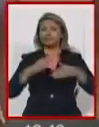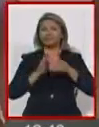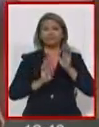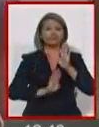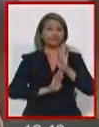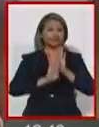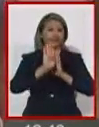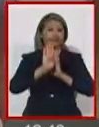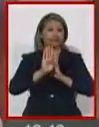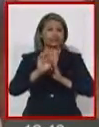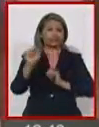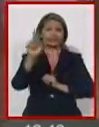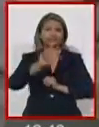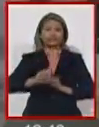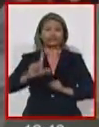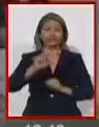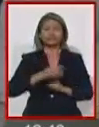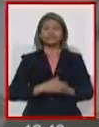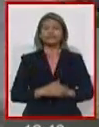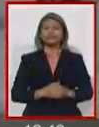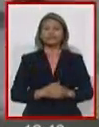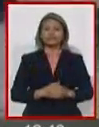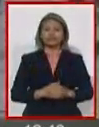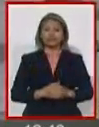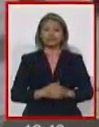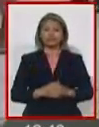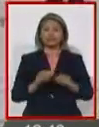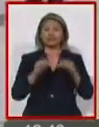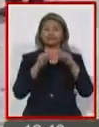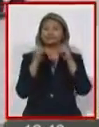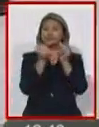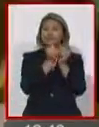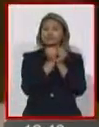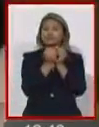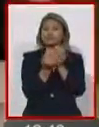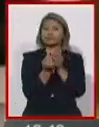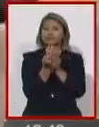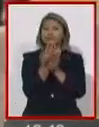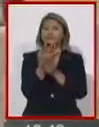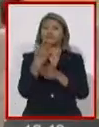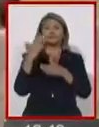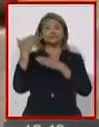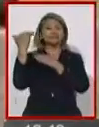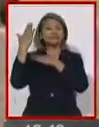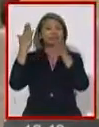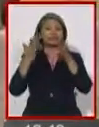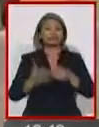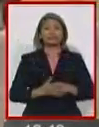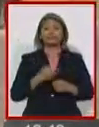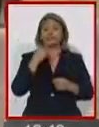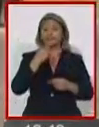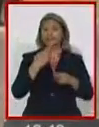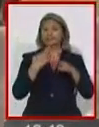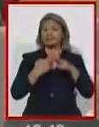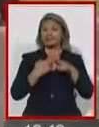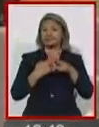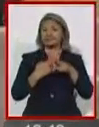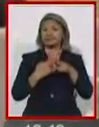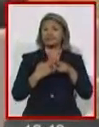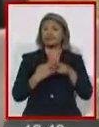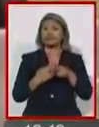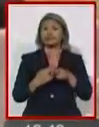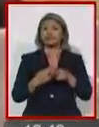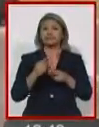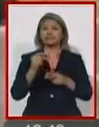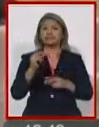hacia adelante el día lunes se va a realizar conjuntamente con los productores cruceños, quienes han denominado a esta